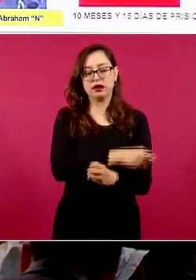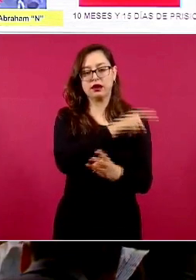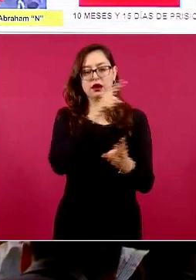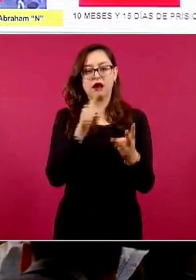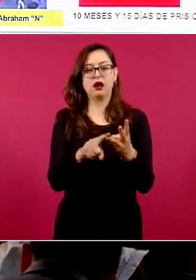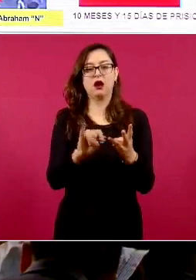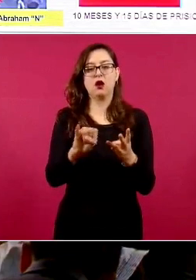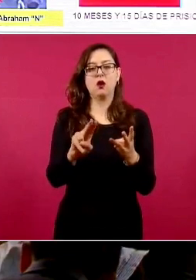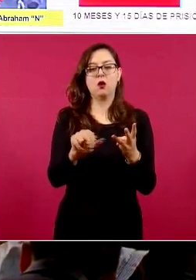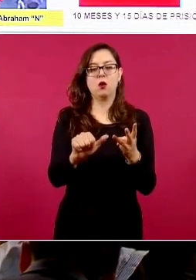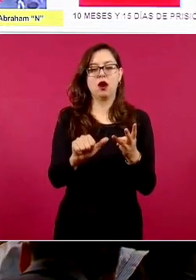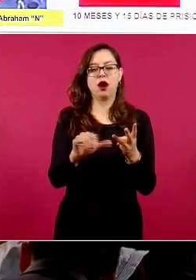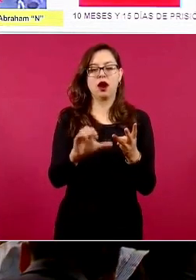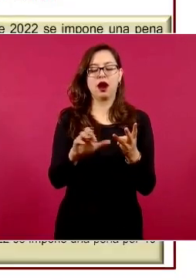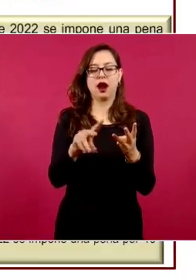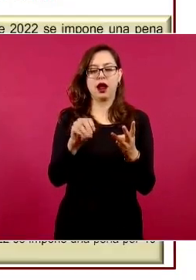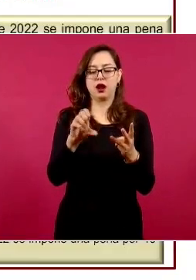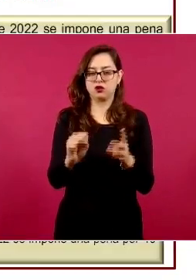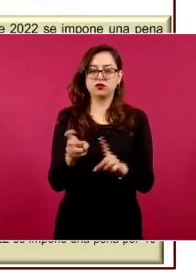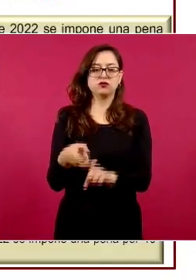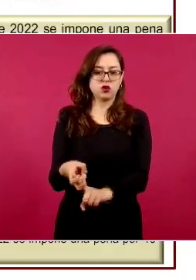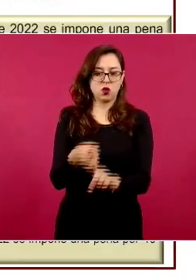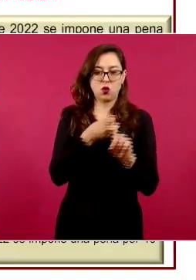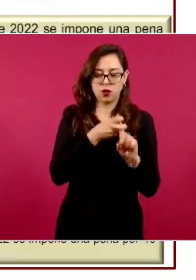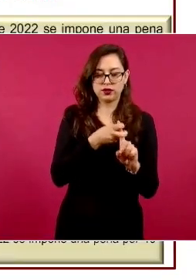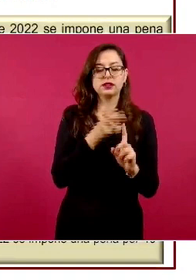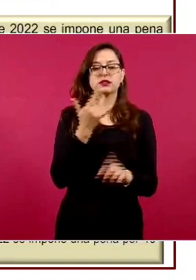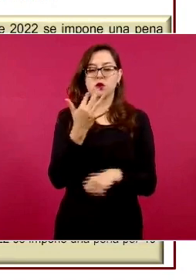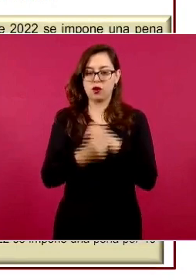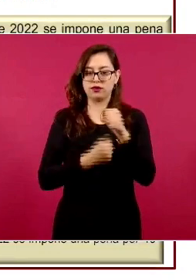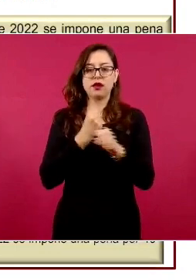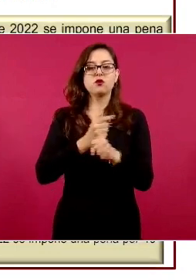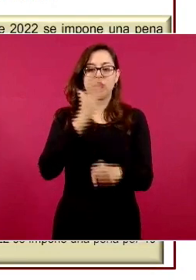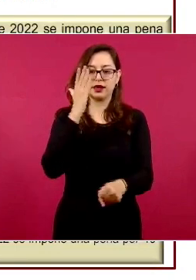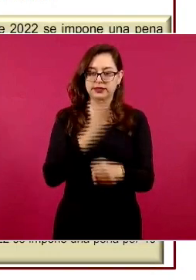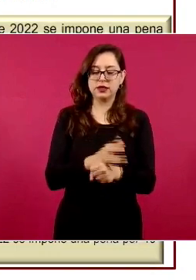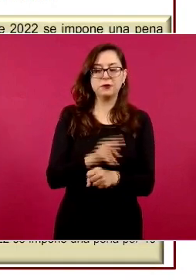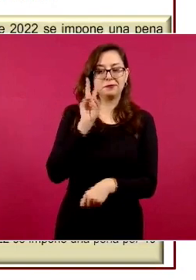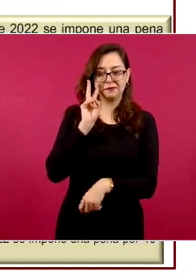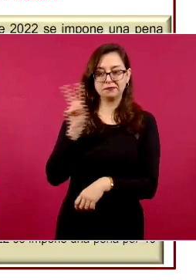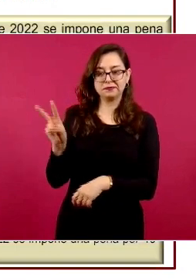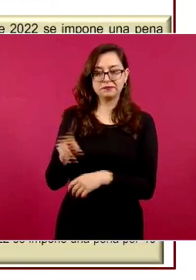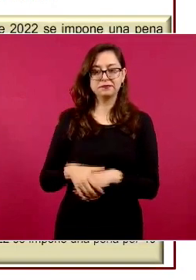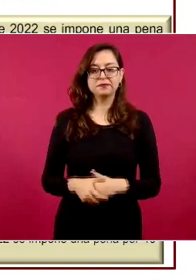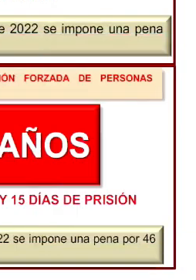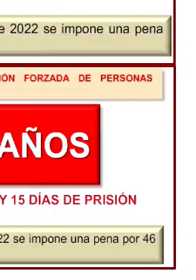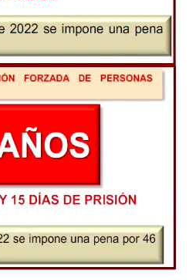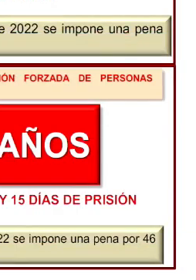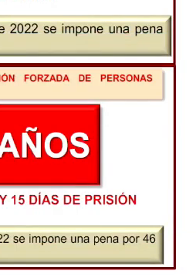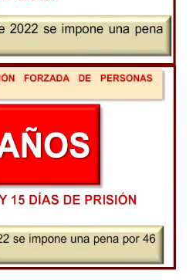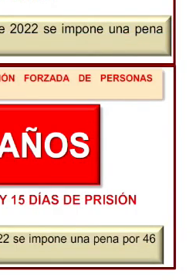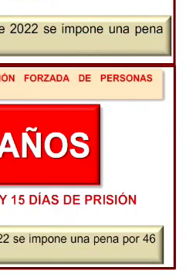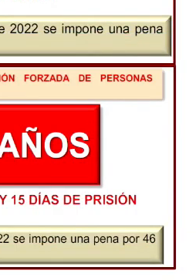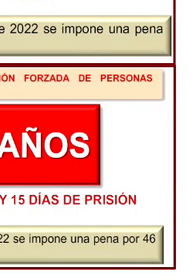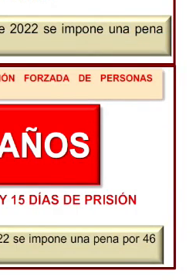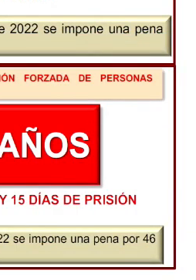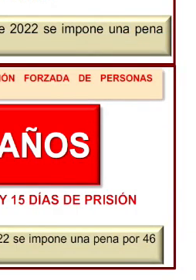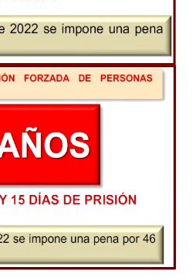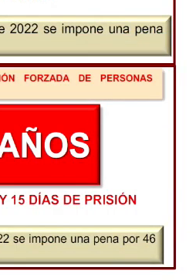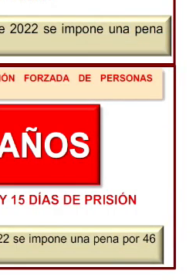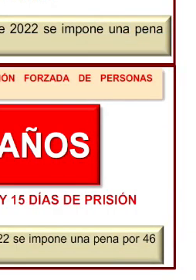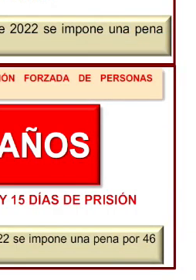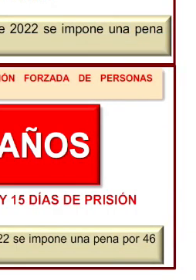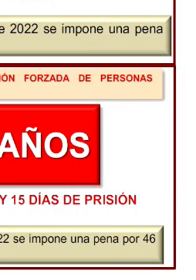N. por el delito de secuestro exprés 50 años y otra más de 46 años en contra de Abraham